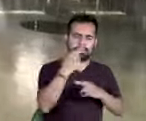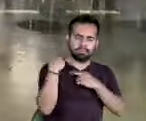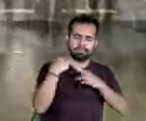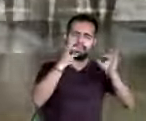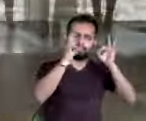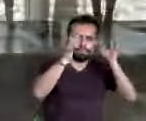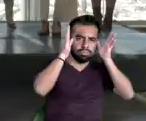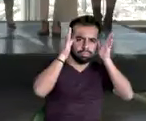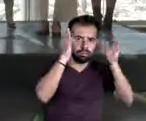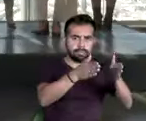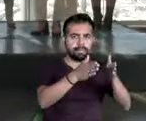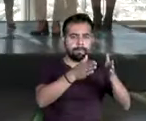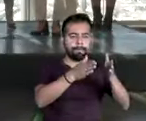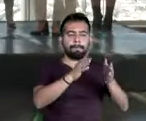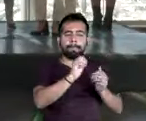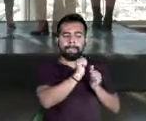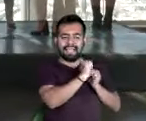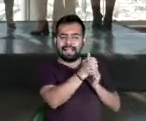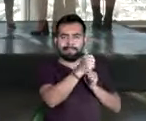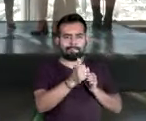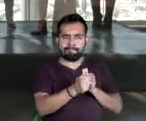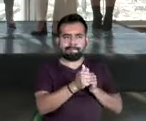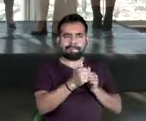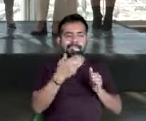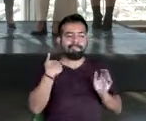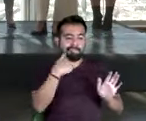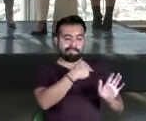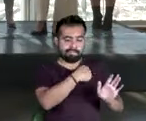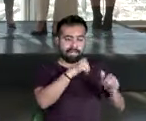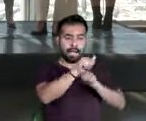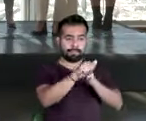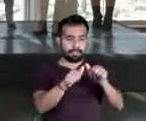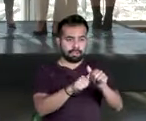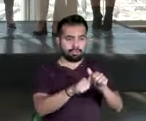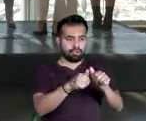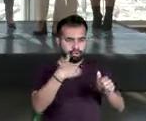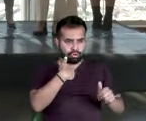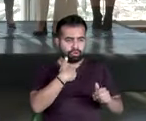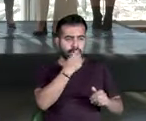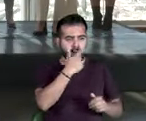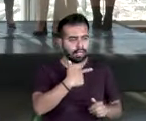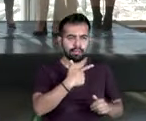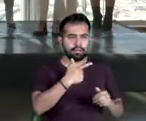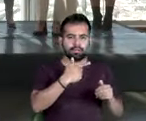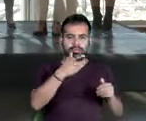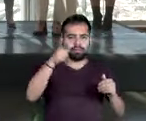la administración, es de cara a los quiteños y las quiteñas para cumplir el propósito que hemos planteado. Que Quito renazca. Muchísimas gracias.